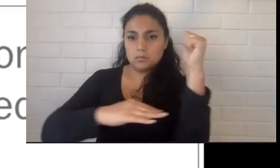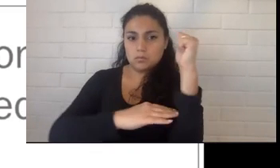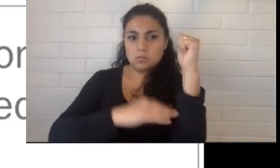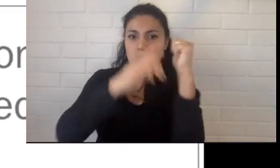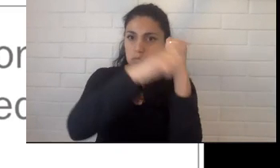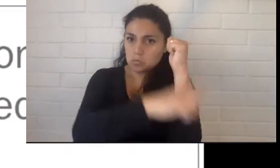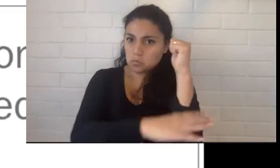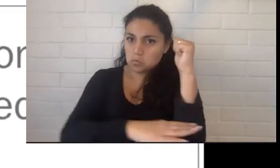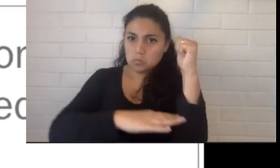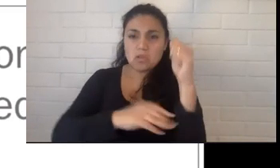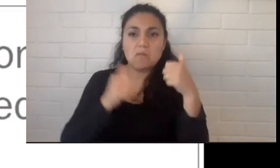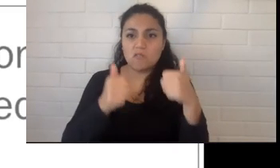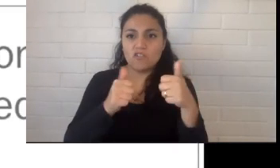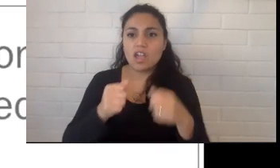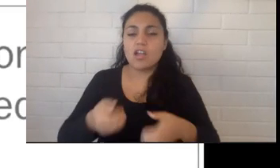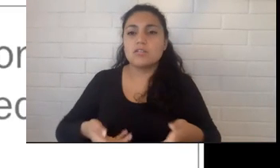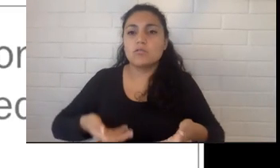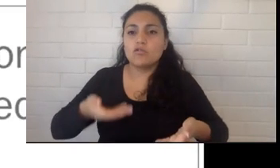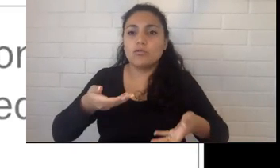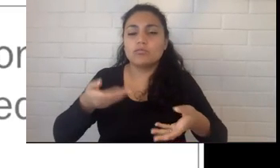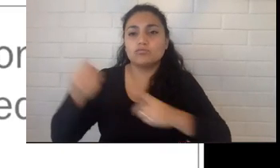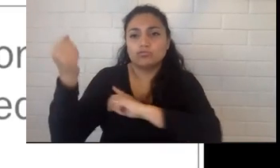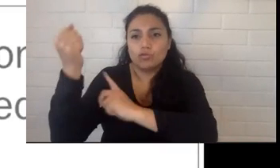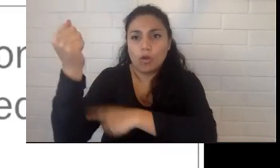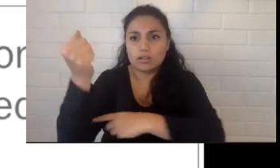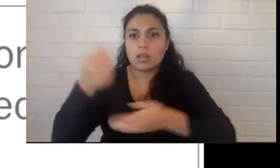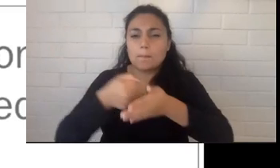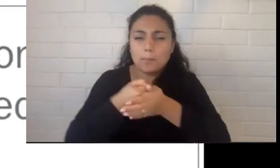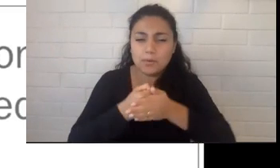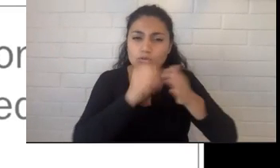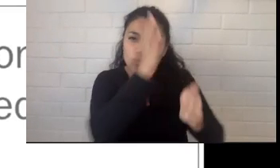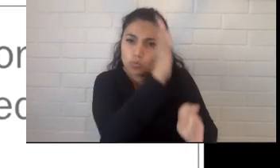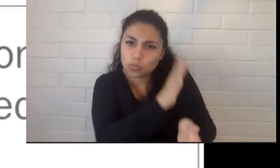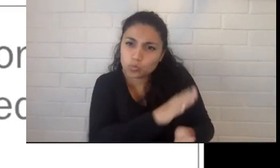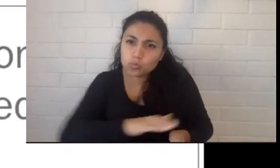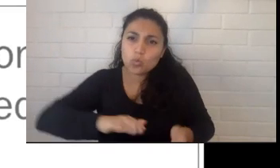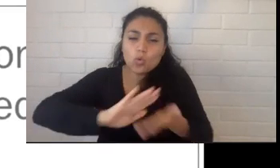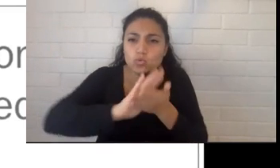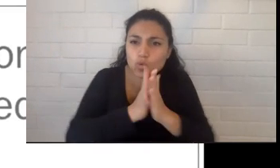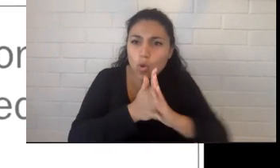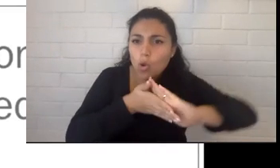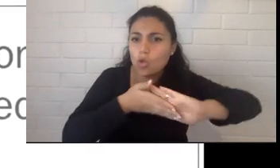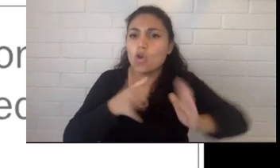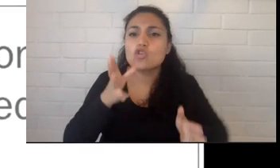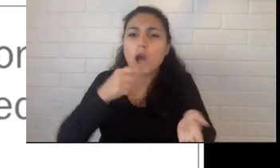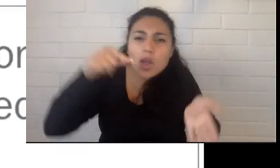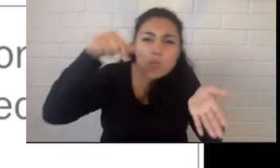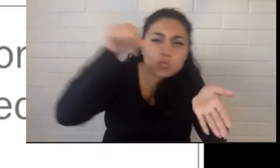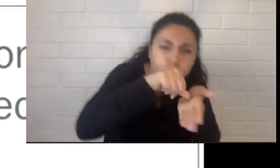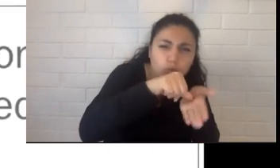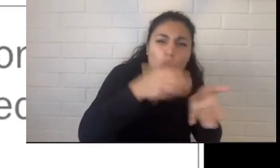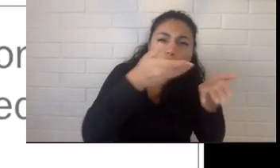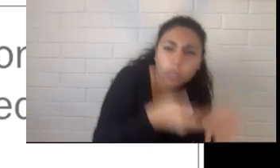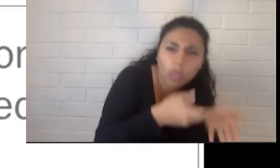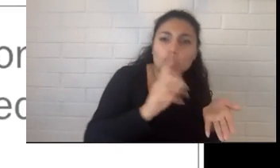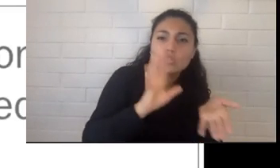homogénea en una superficie, y esto hace referencia a que eliminamos la posibilidad de generar un punto de presión, ¿ya? Entonces van a